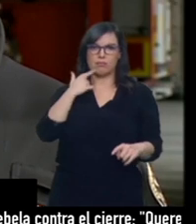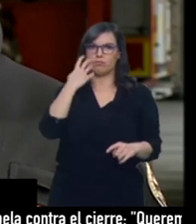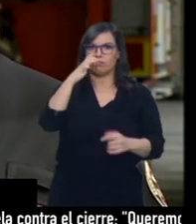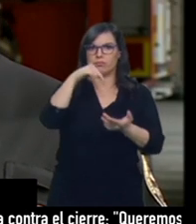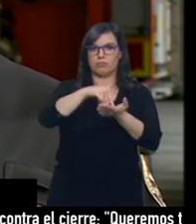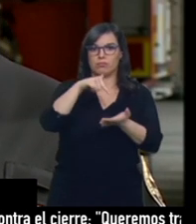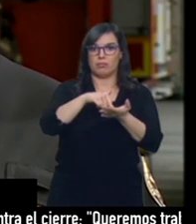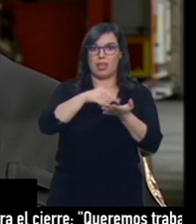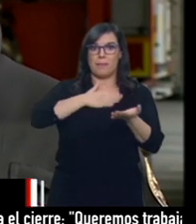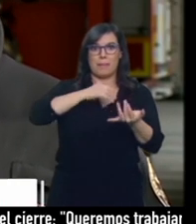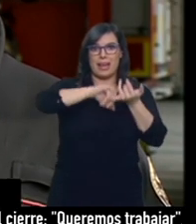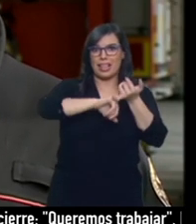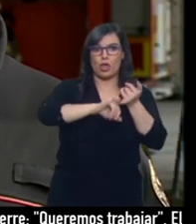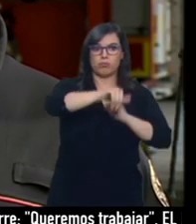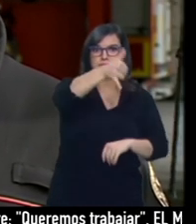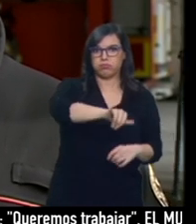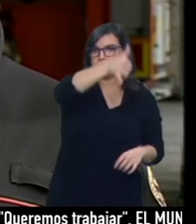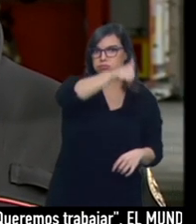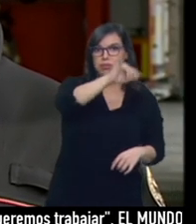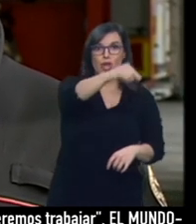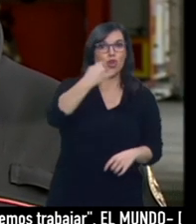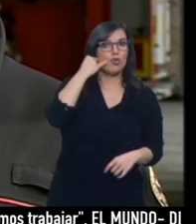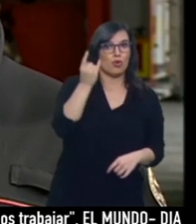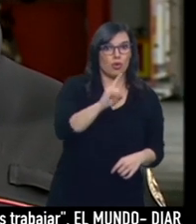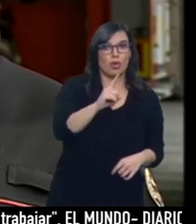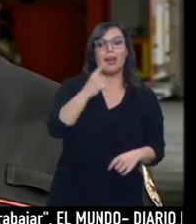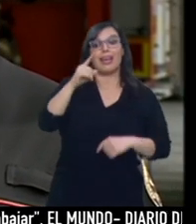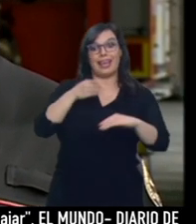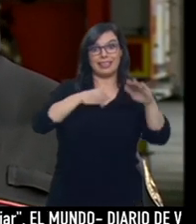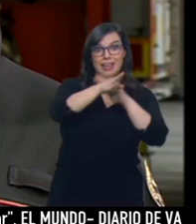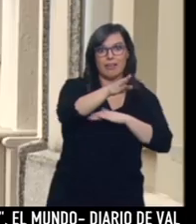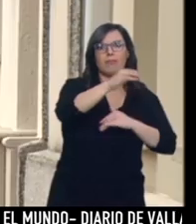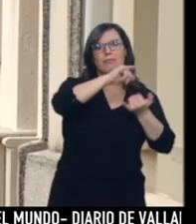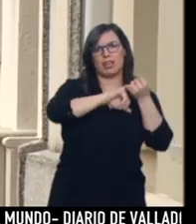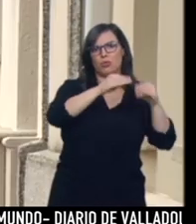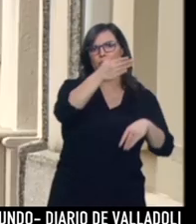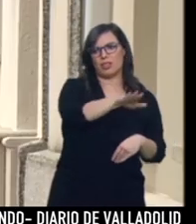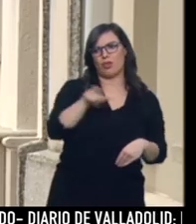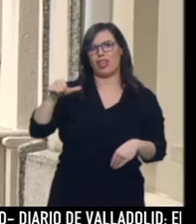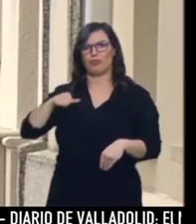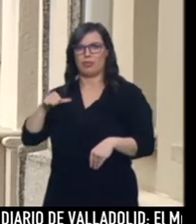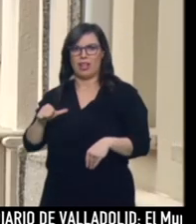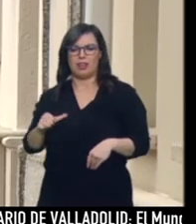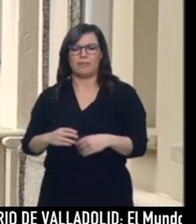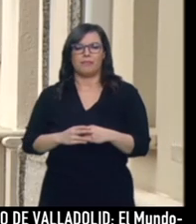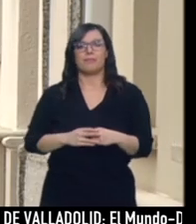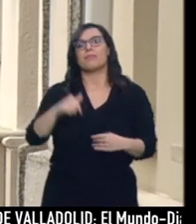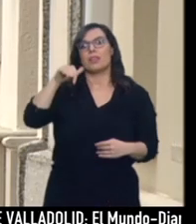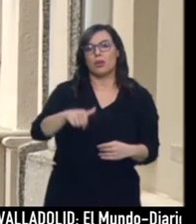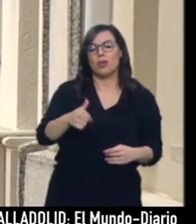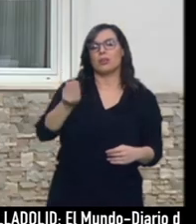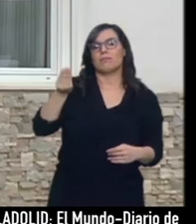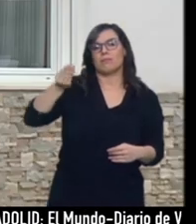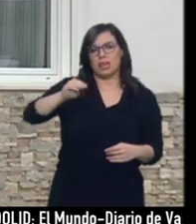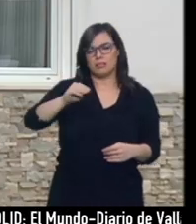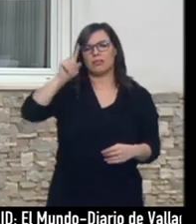reclamando que su marido no contestaba. Cuando se ha accedido a la vivienda, el que había fallecido era el marido, ¿no? A la lista de fallecidos sumamos hoy los que han